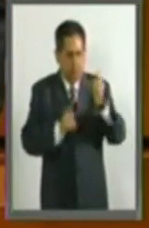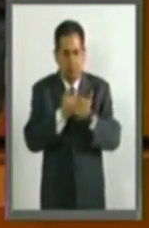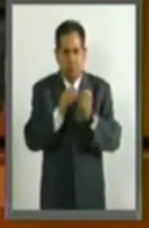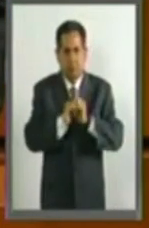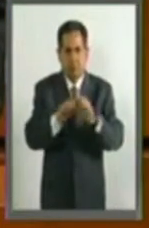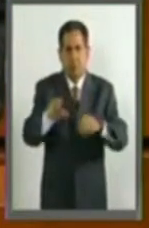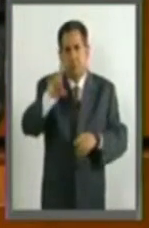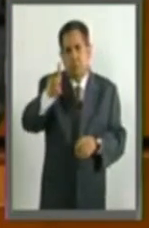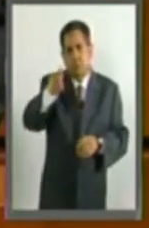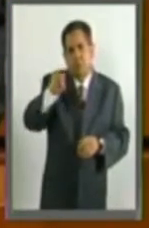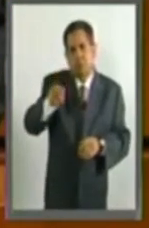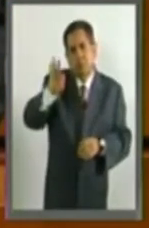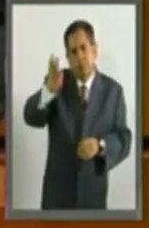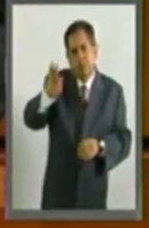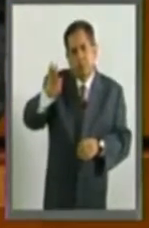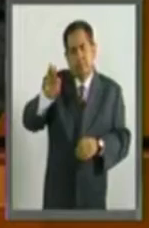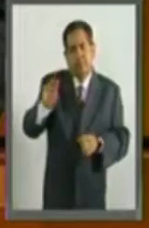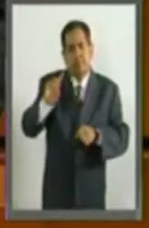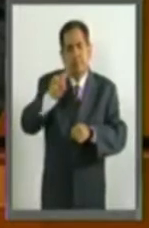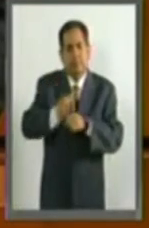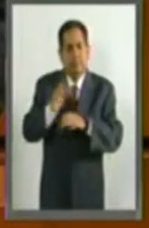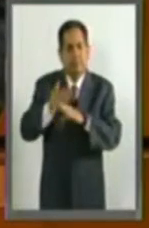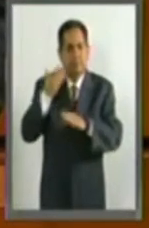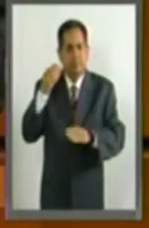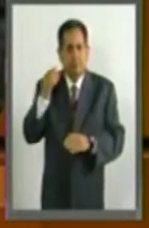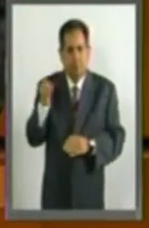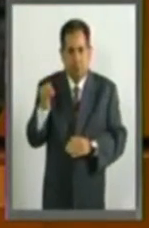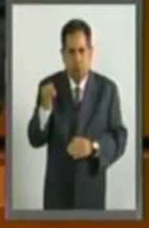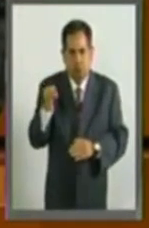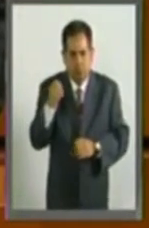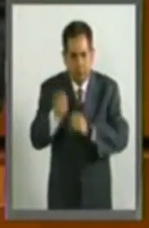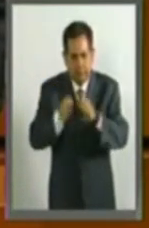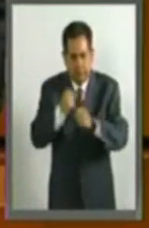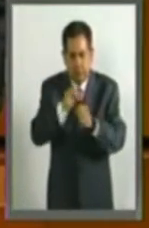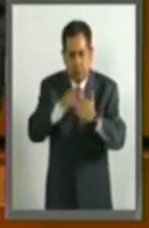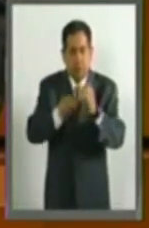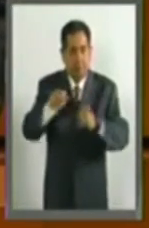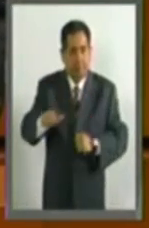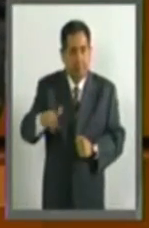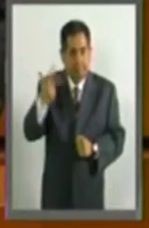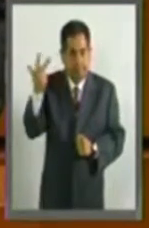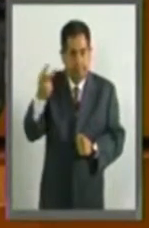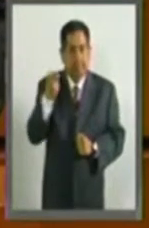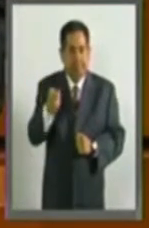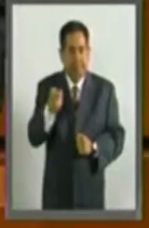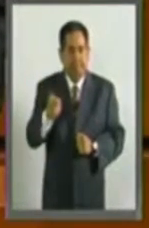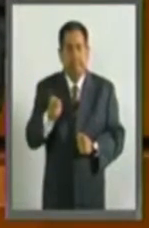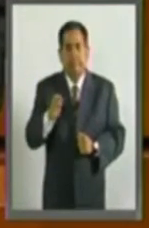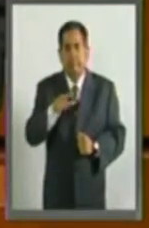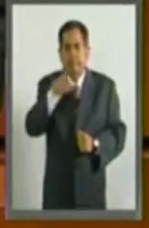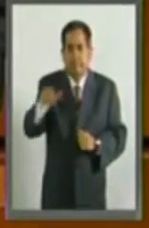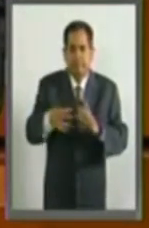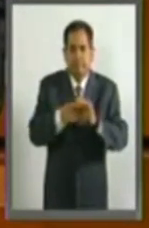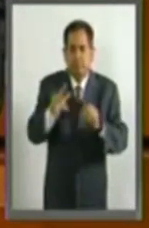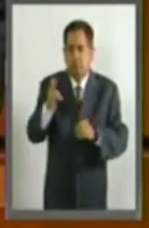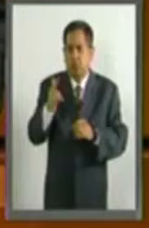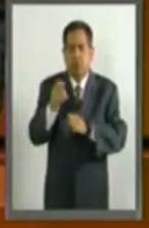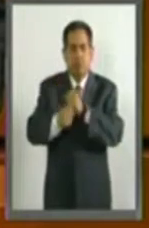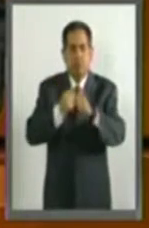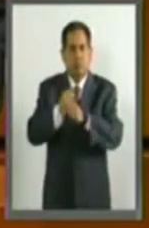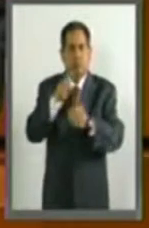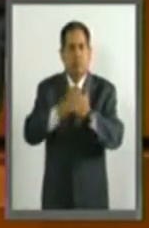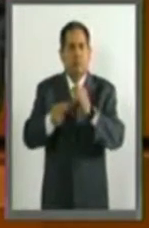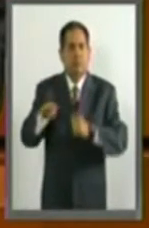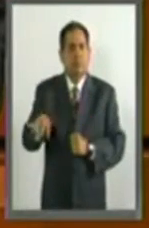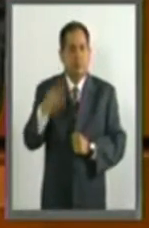Diario Oficial de la Federación en el mes de junio de 2013 y posteriormente, en julio de